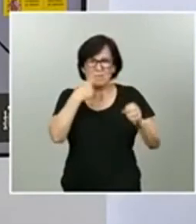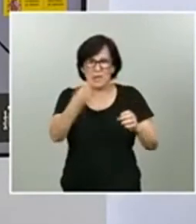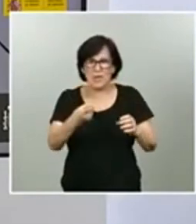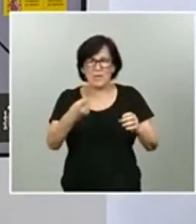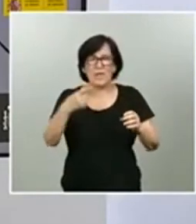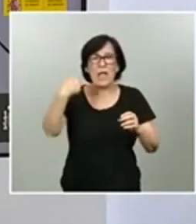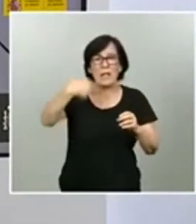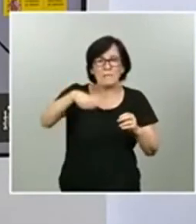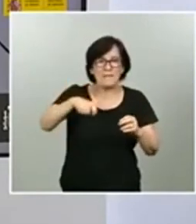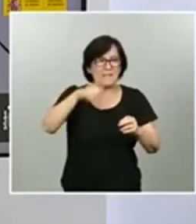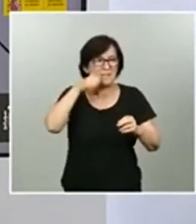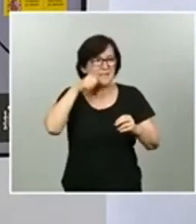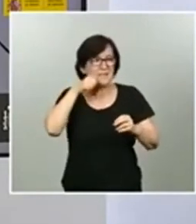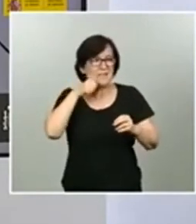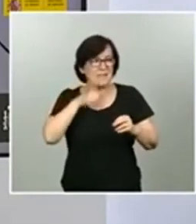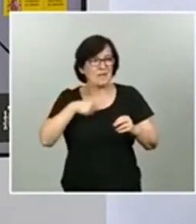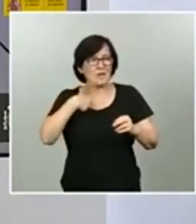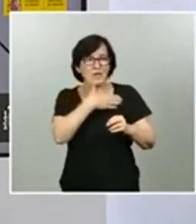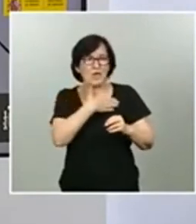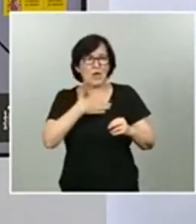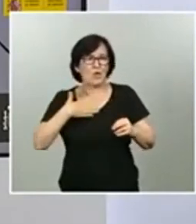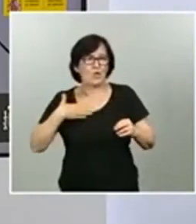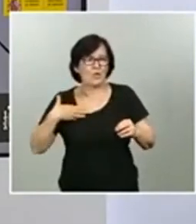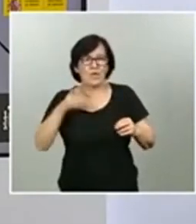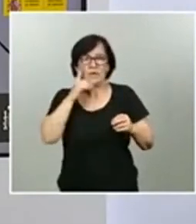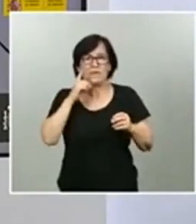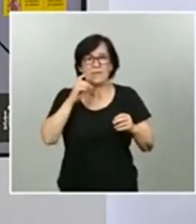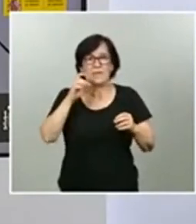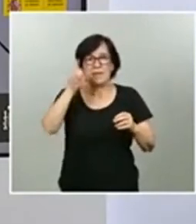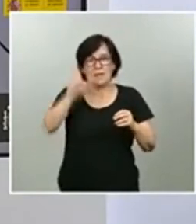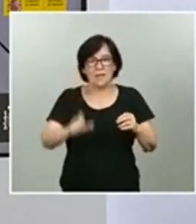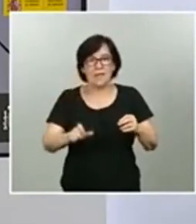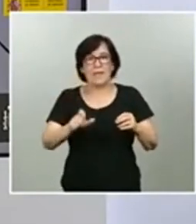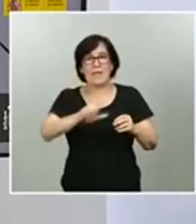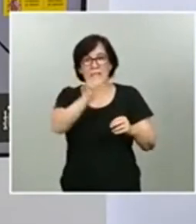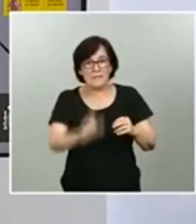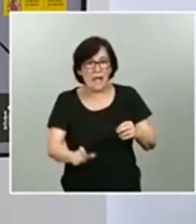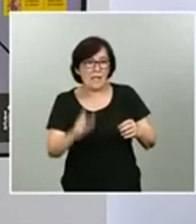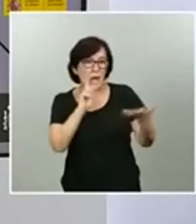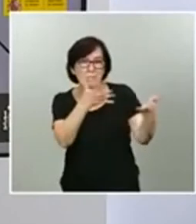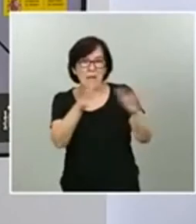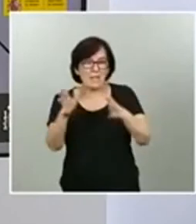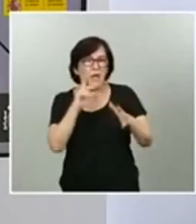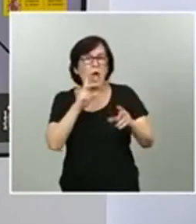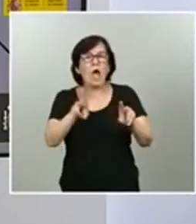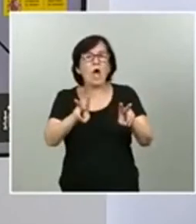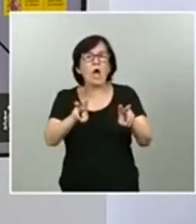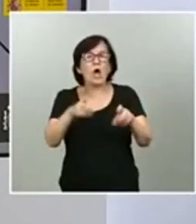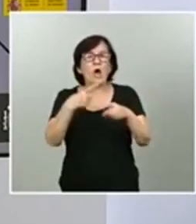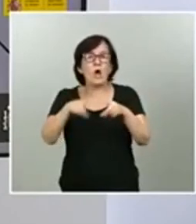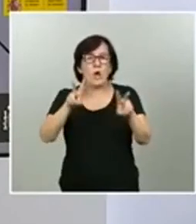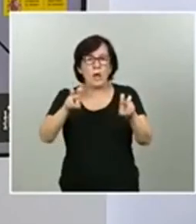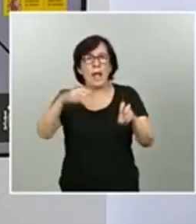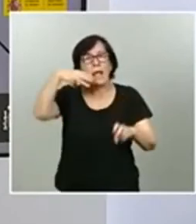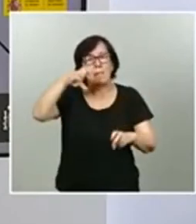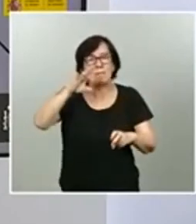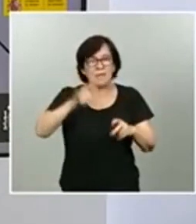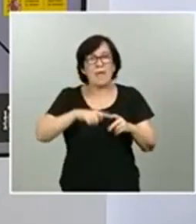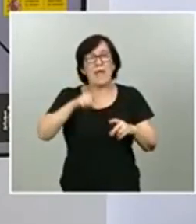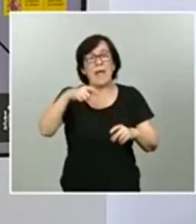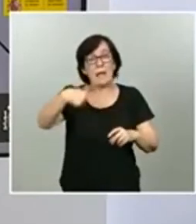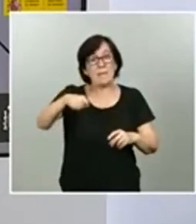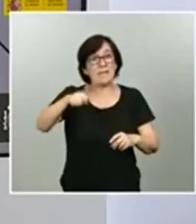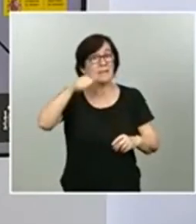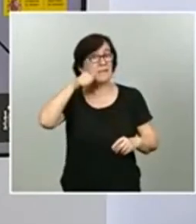bueno, pues nos gustaría saber si la posición de Italia es similar o si hay novedades con respecto al MEDE. Y al presidente Sánchez me gustaría preguntarle